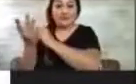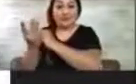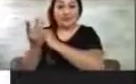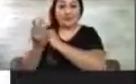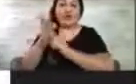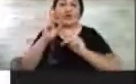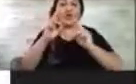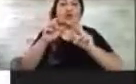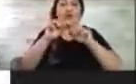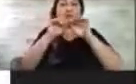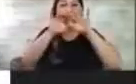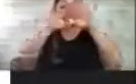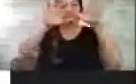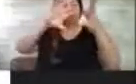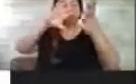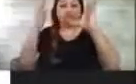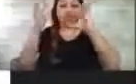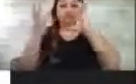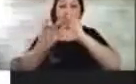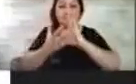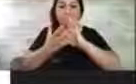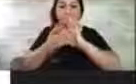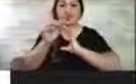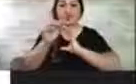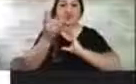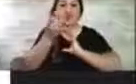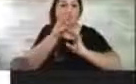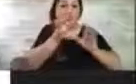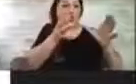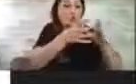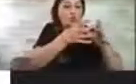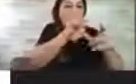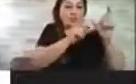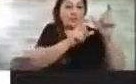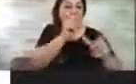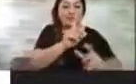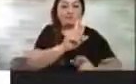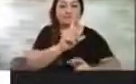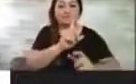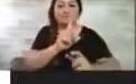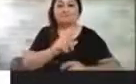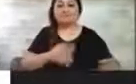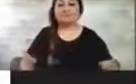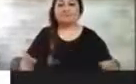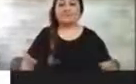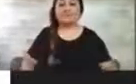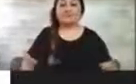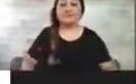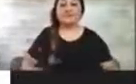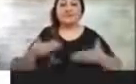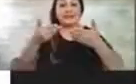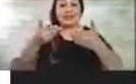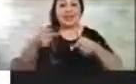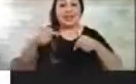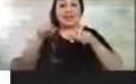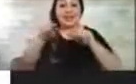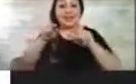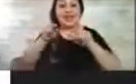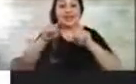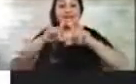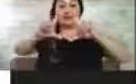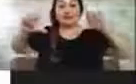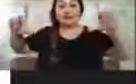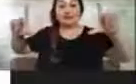y no se queden solo en un grupo. Para esta presentación vamos a hablar sobre